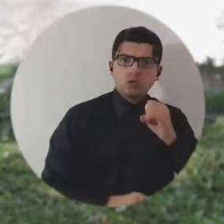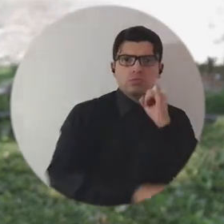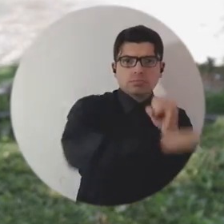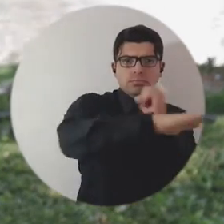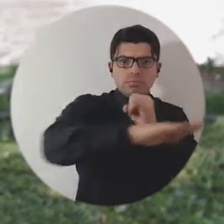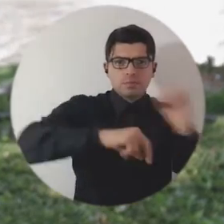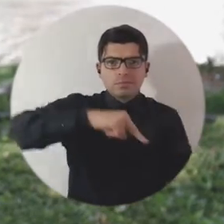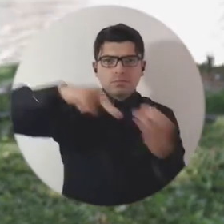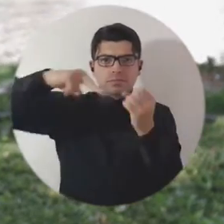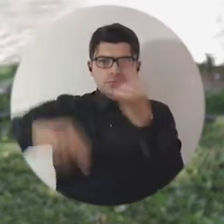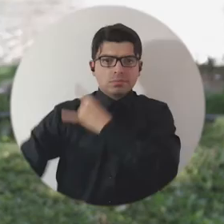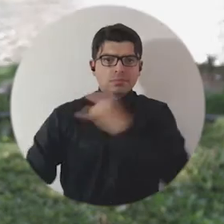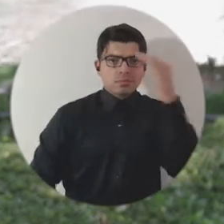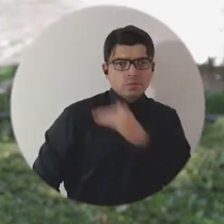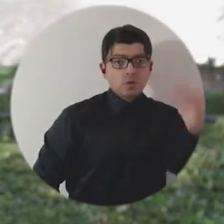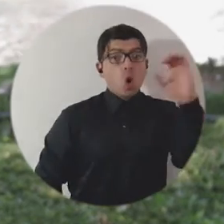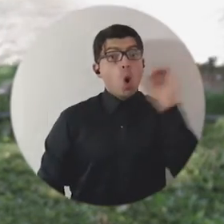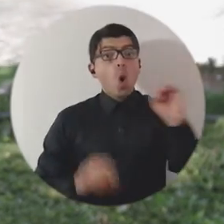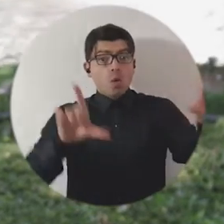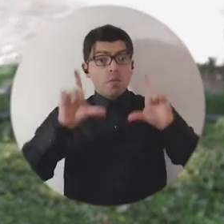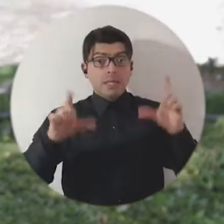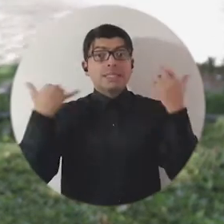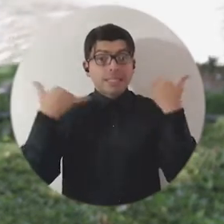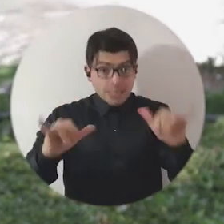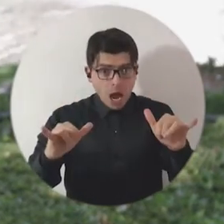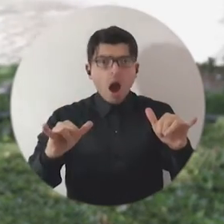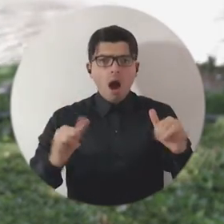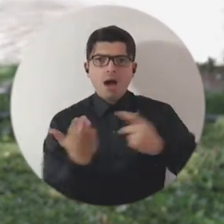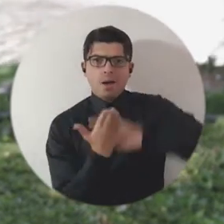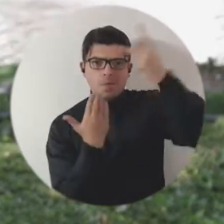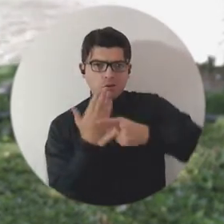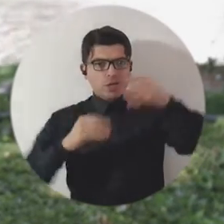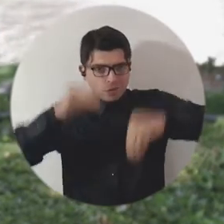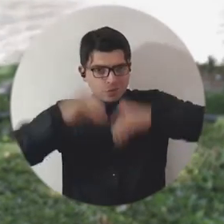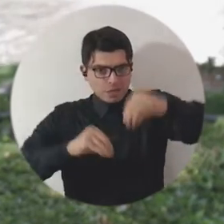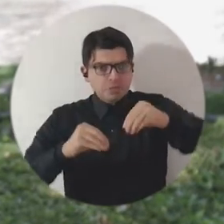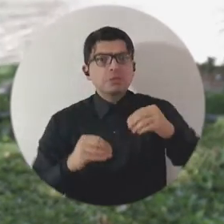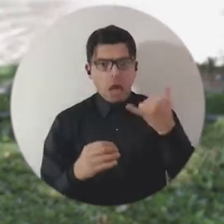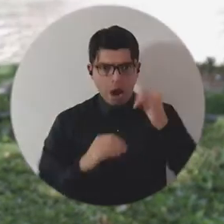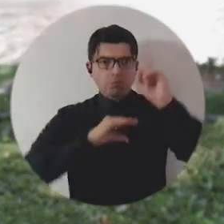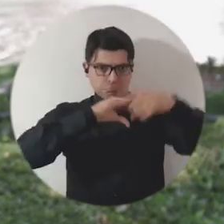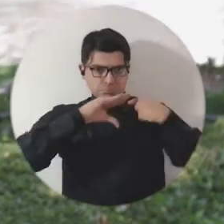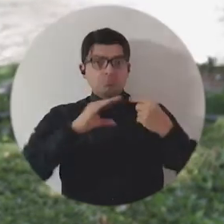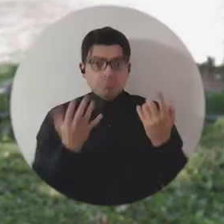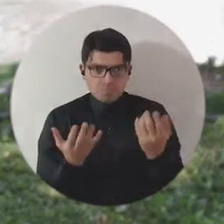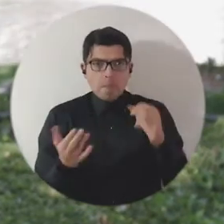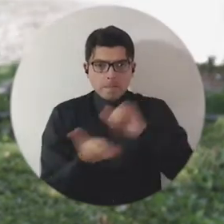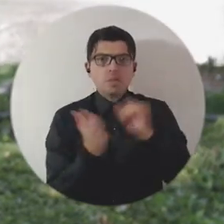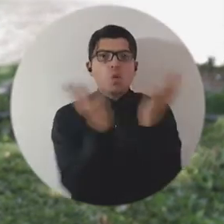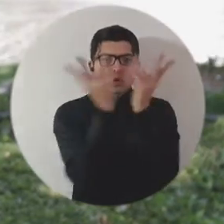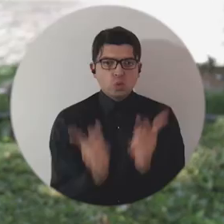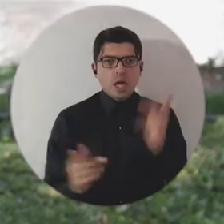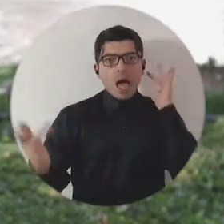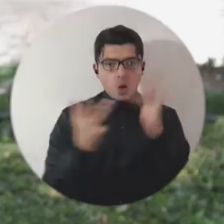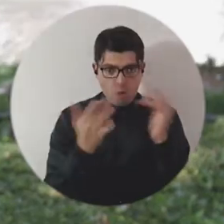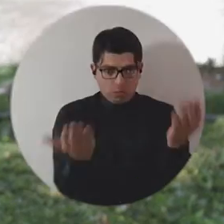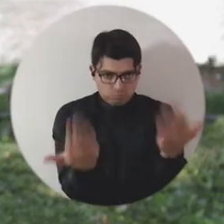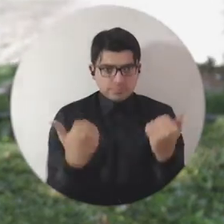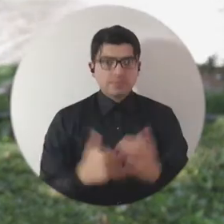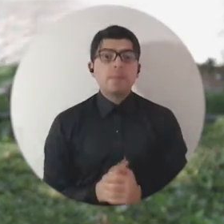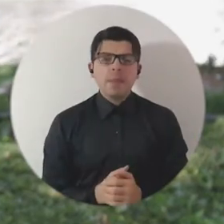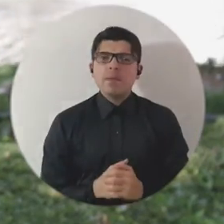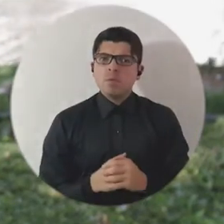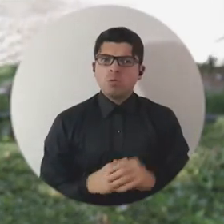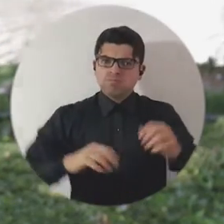instituciones de educación superior o egresados que hayan realizado el proyecto a presentar en condiciones de estudiantes. Este simposio busca